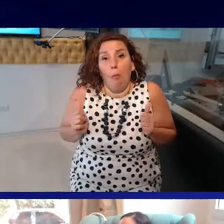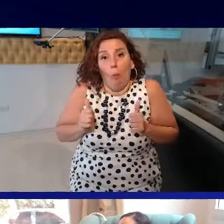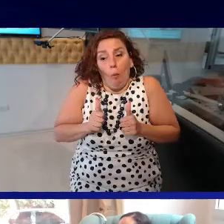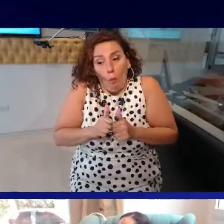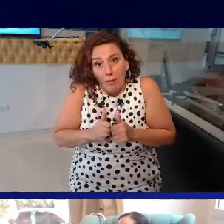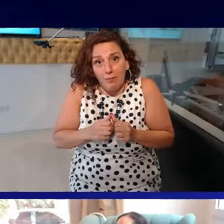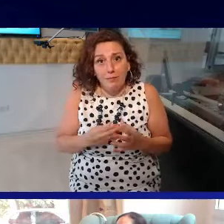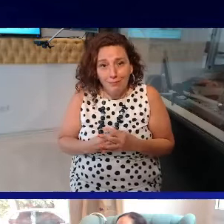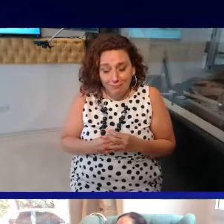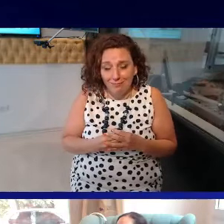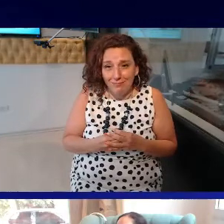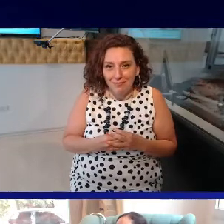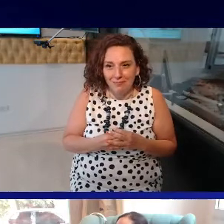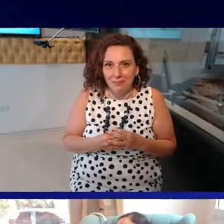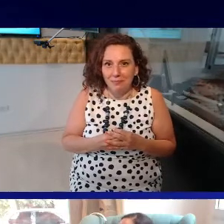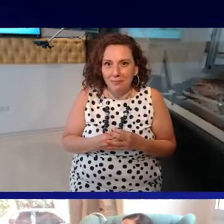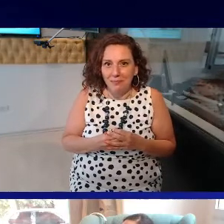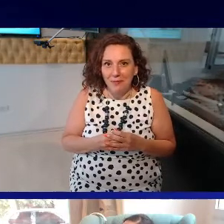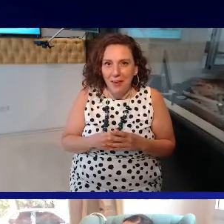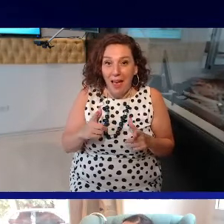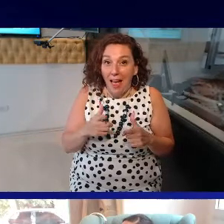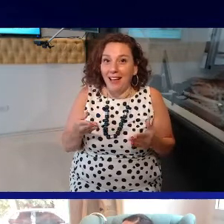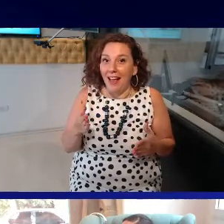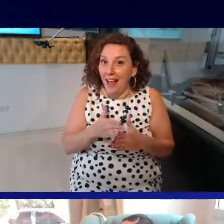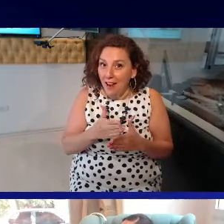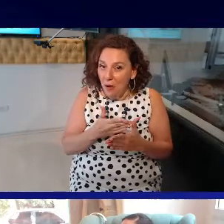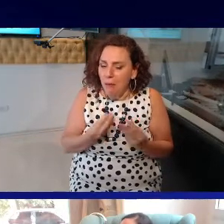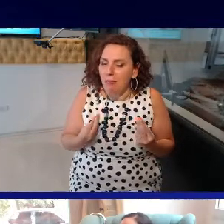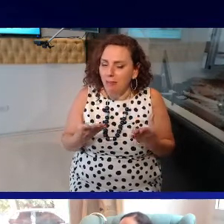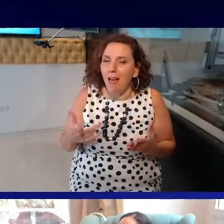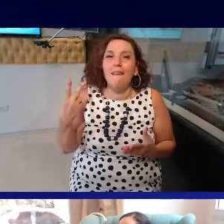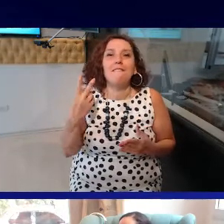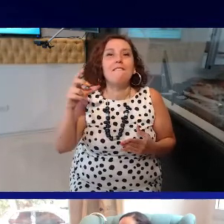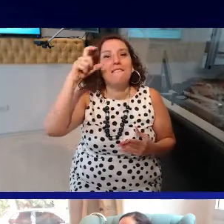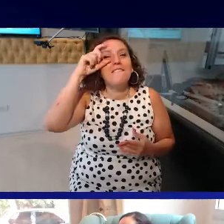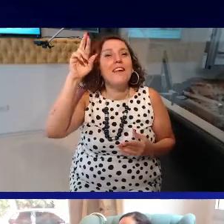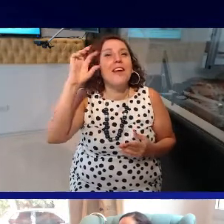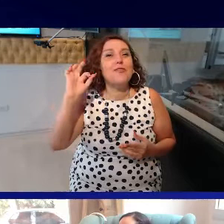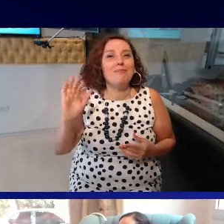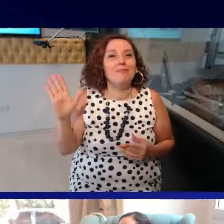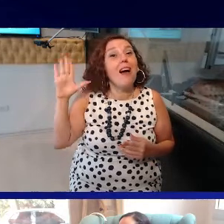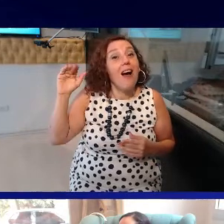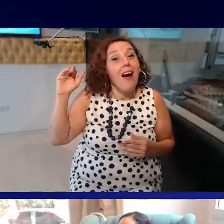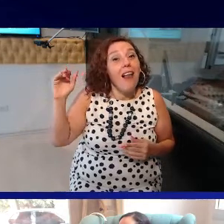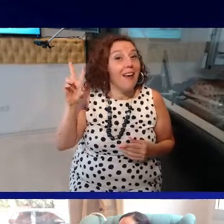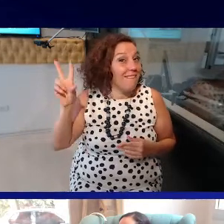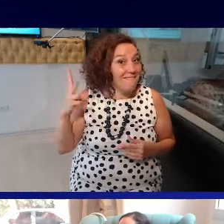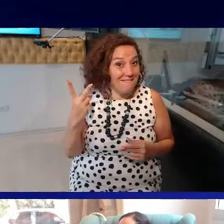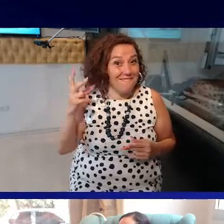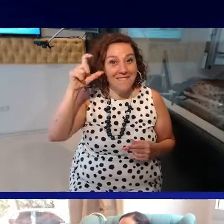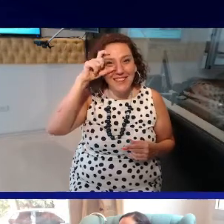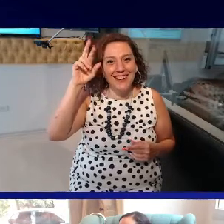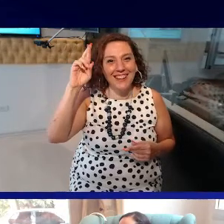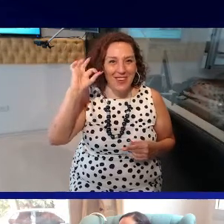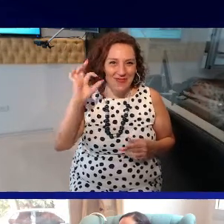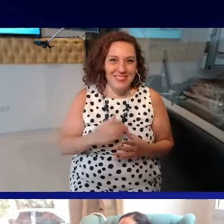¿Y Fernando es el novio de quién? De Vero. Ah, de Vero. Mandale saludos que está mirando, Vero. Y escúchame,